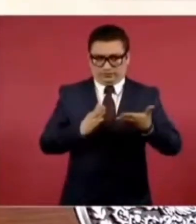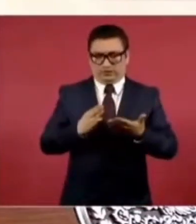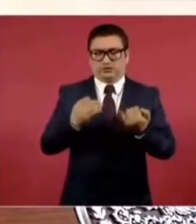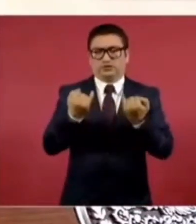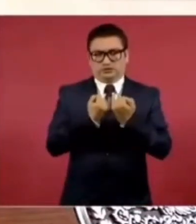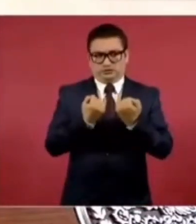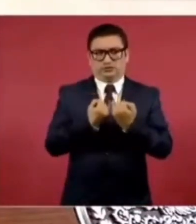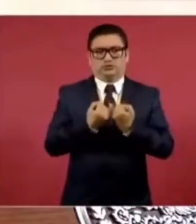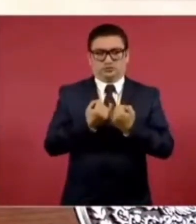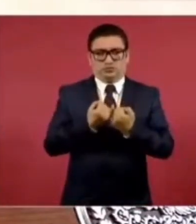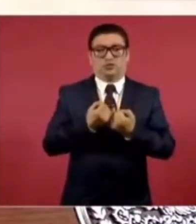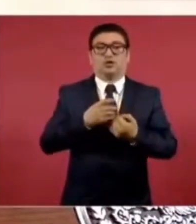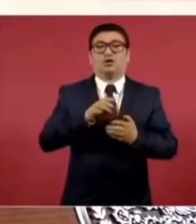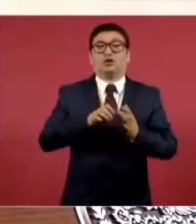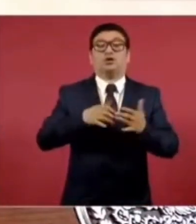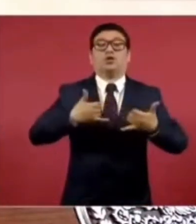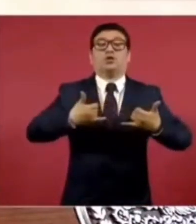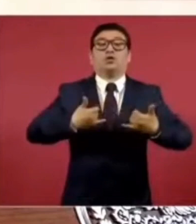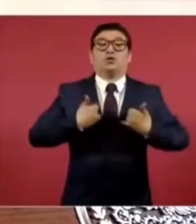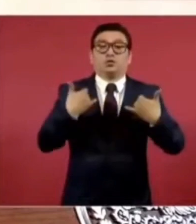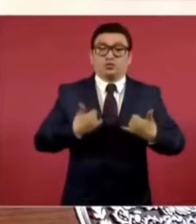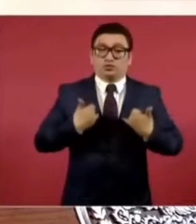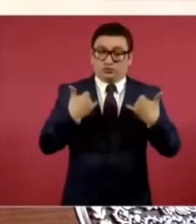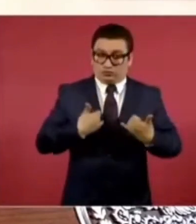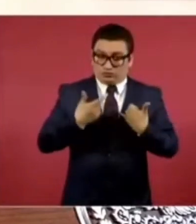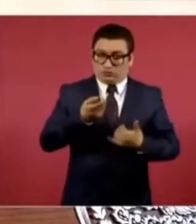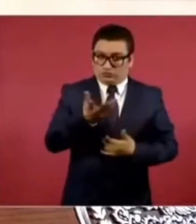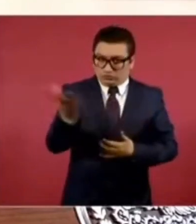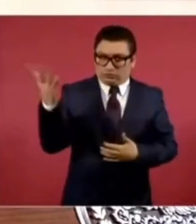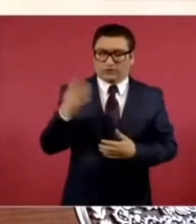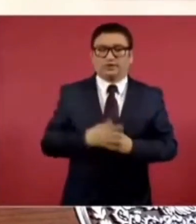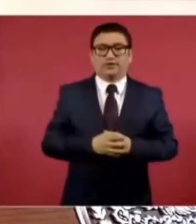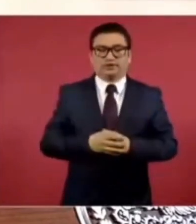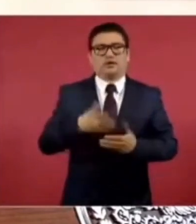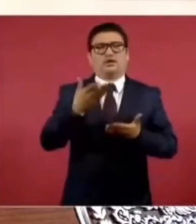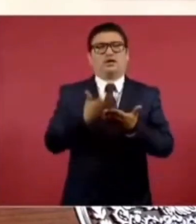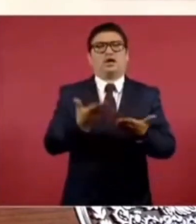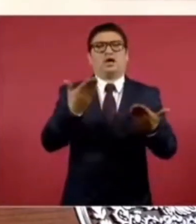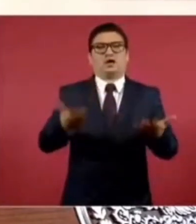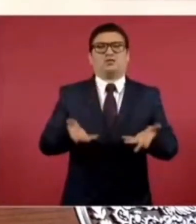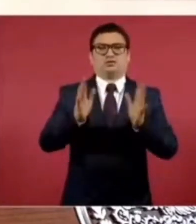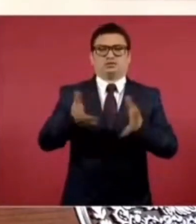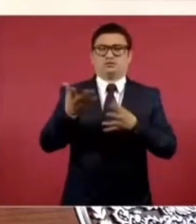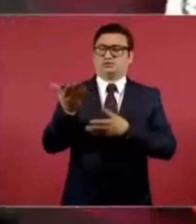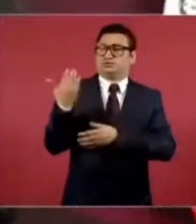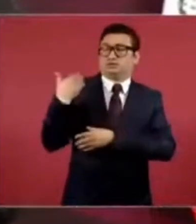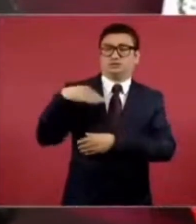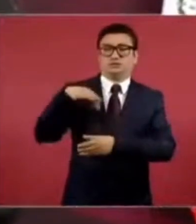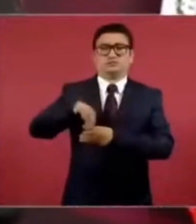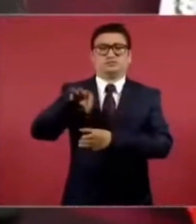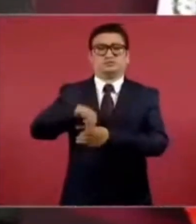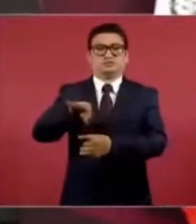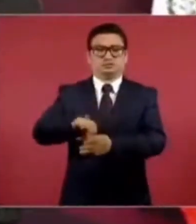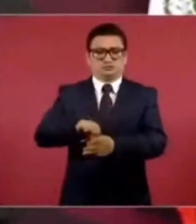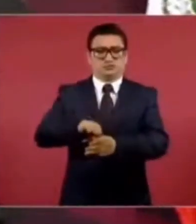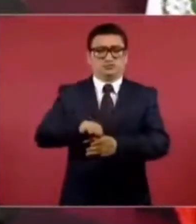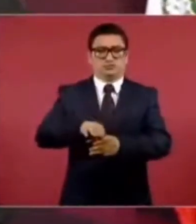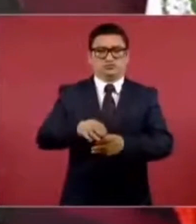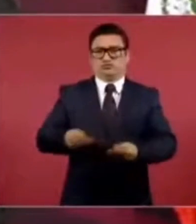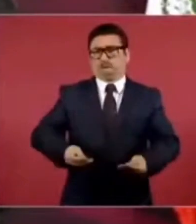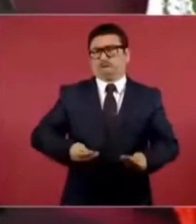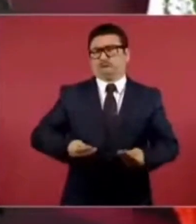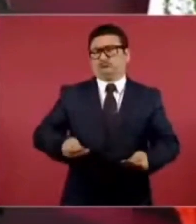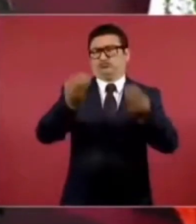media los jóvenes ahora en la elección anterior muchísimos